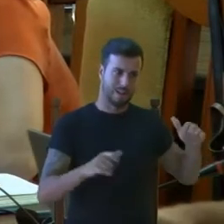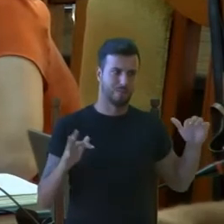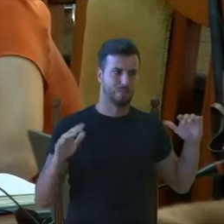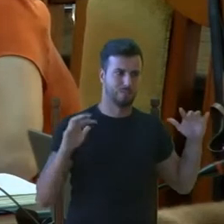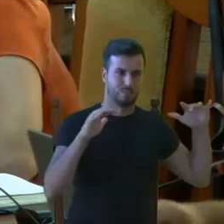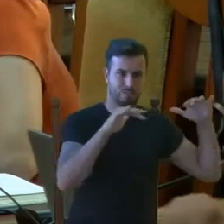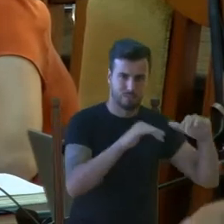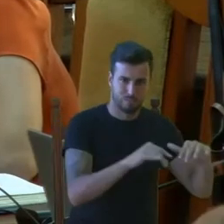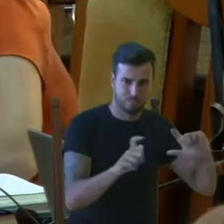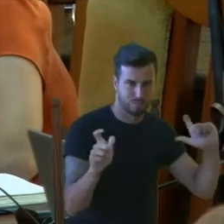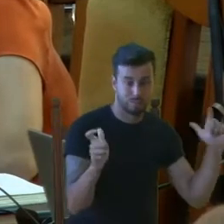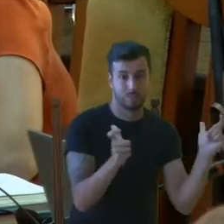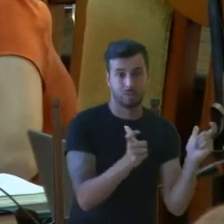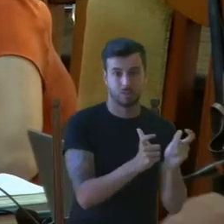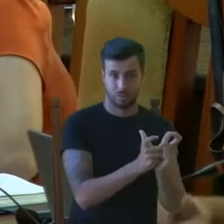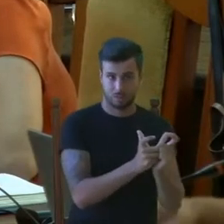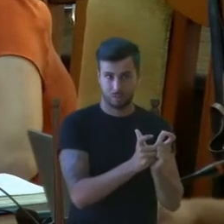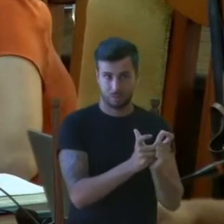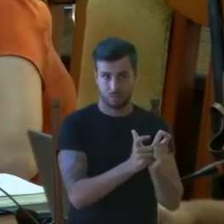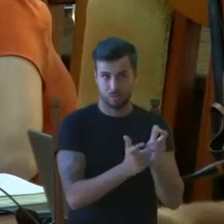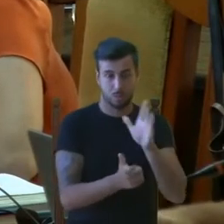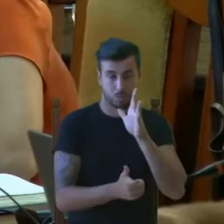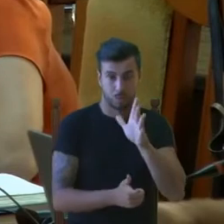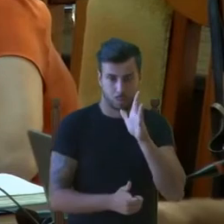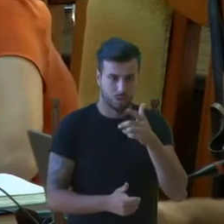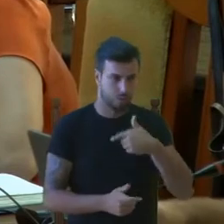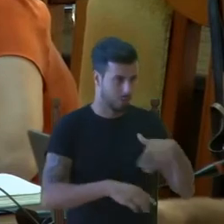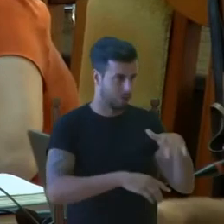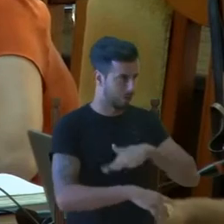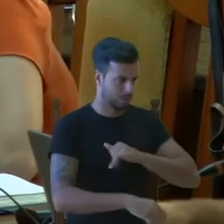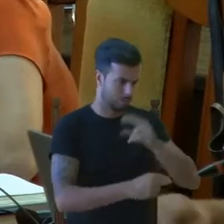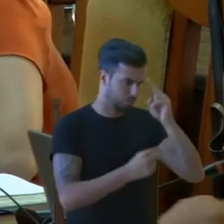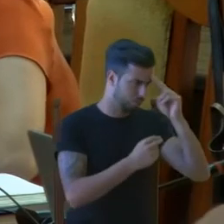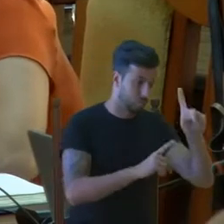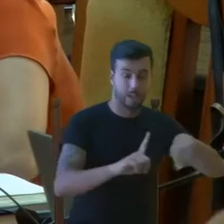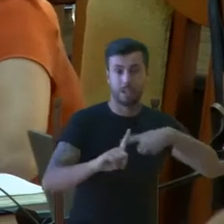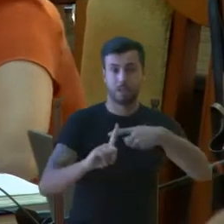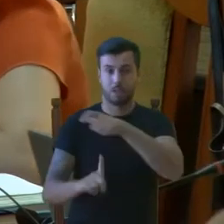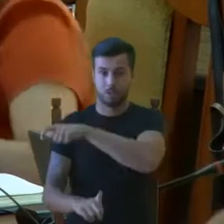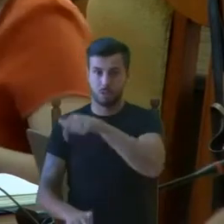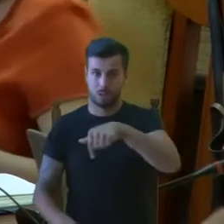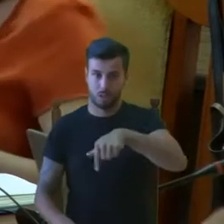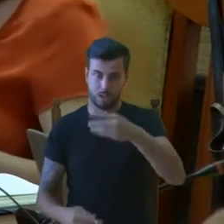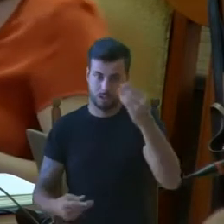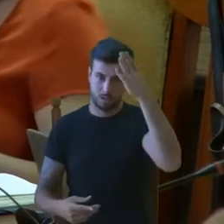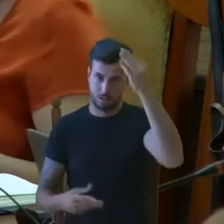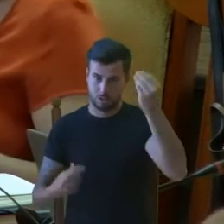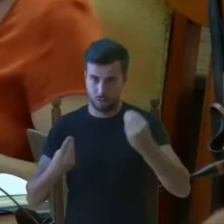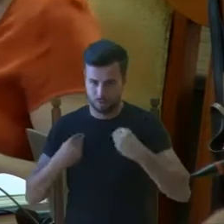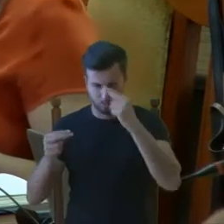tengo a este cabildo y en la ciudadanía de lanzarote la realidad de una de una pandemia